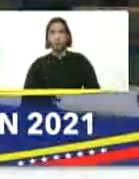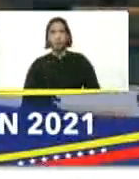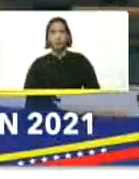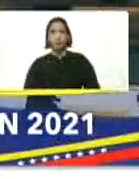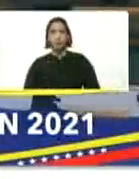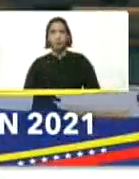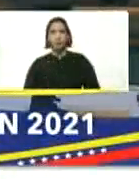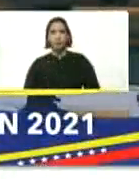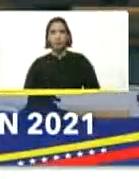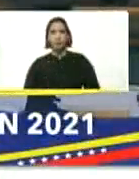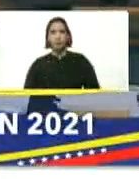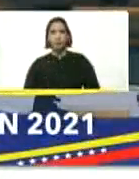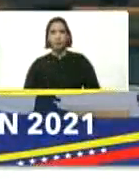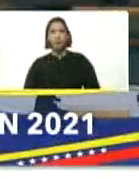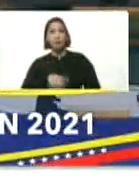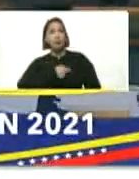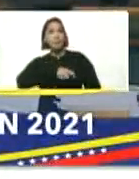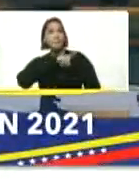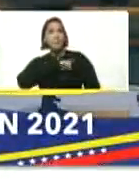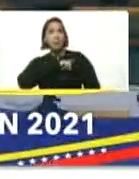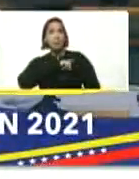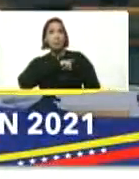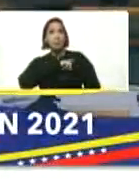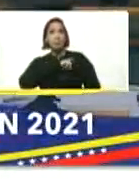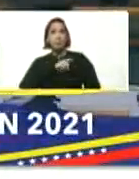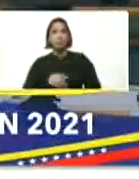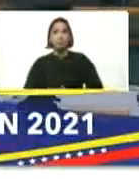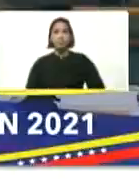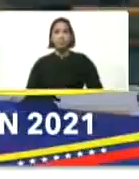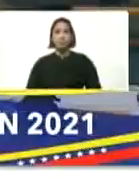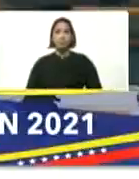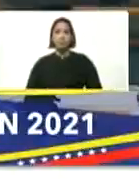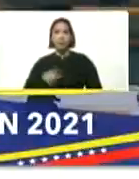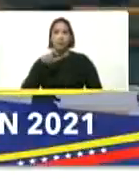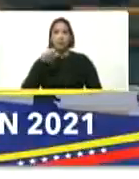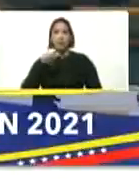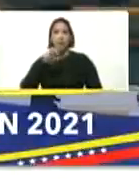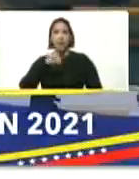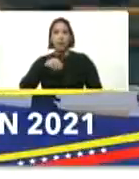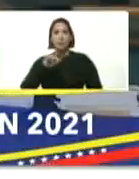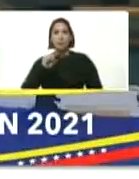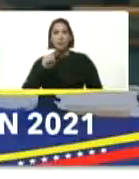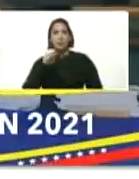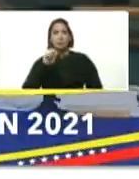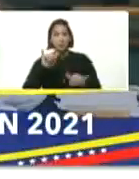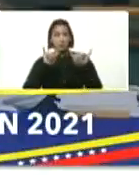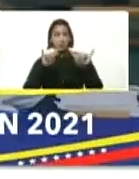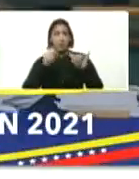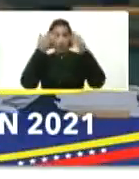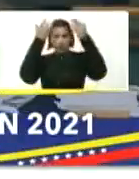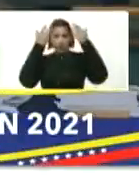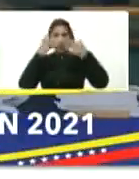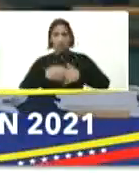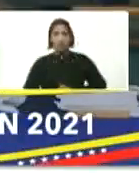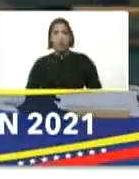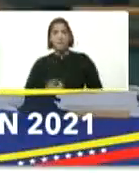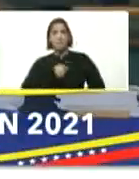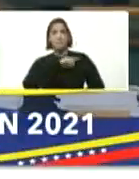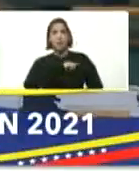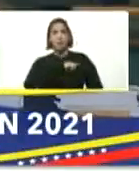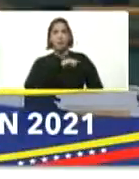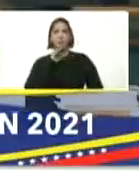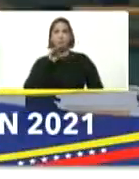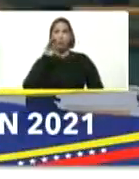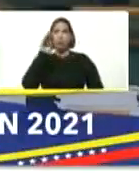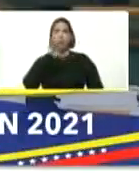de España. De la mismo reino de España, futura república de